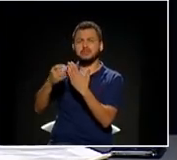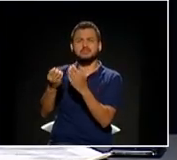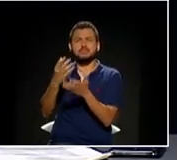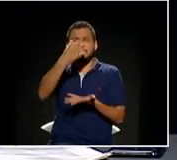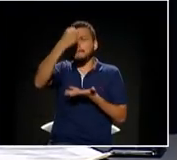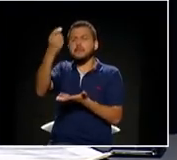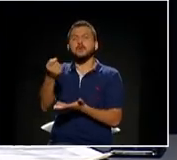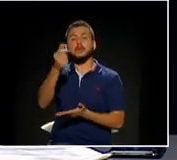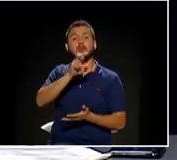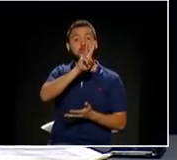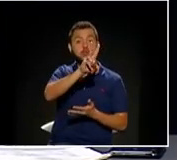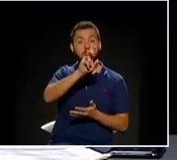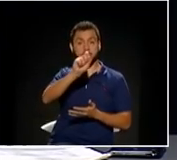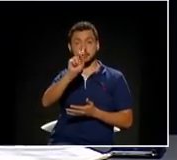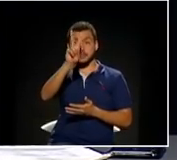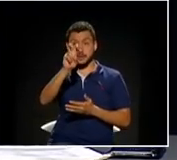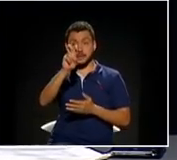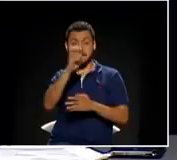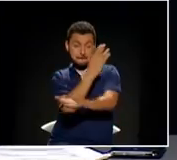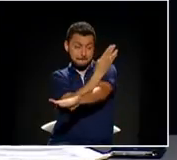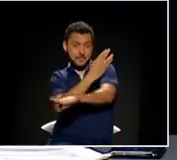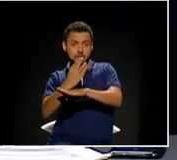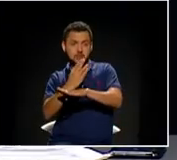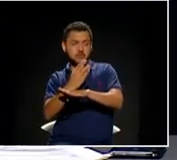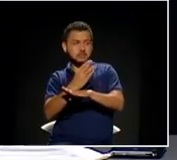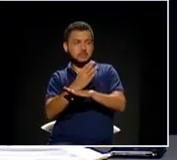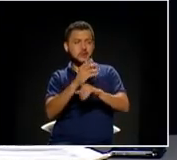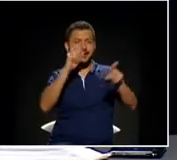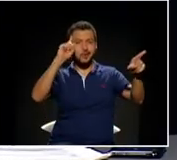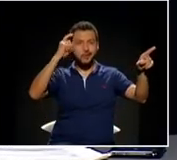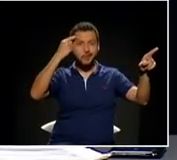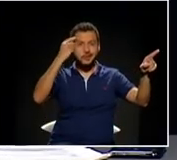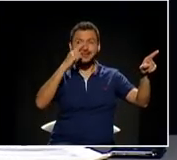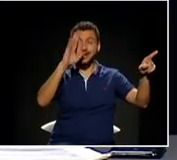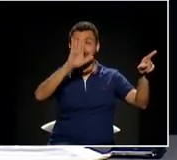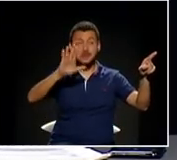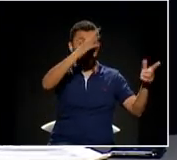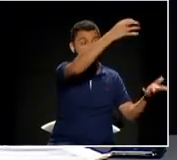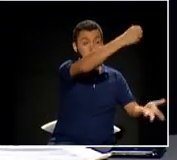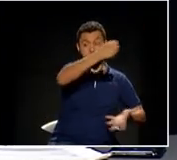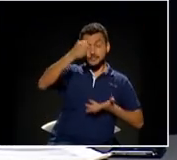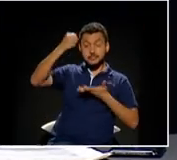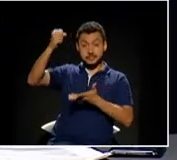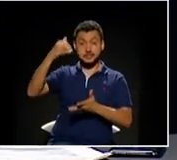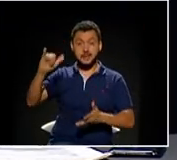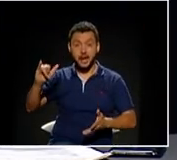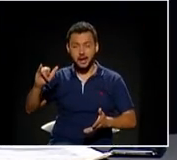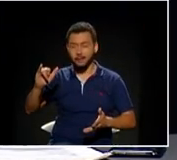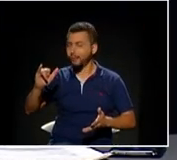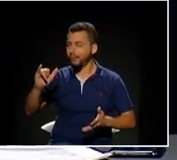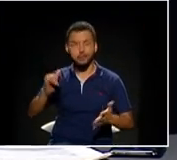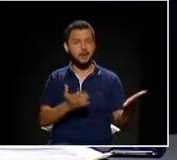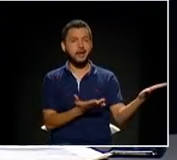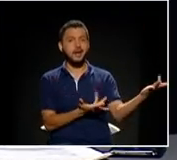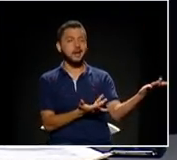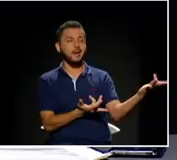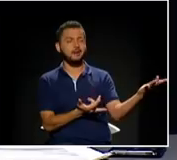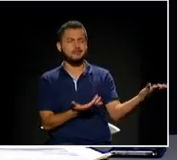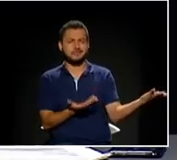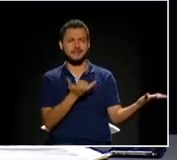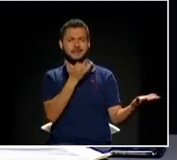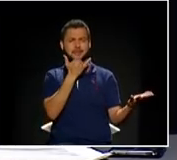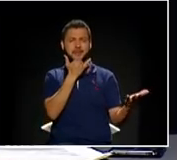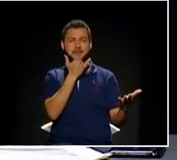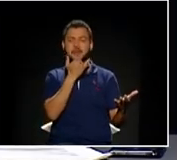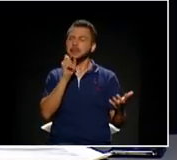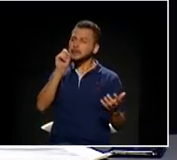de pesos y hasta ahora el gobierno no ha contestado en su administración usted va a continuar o no con el proyecto del